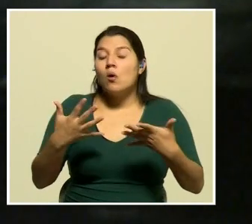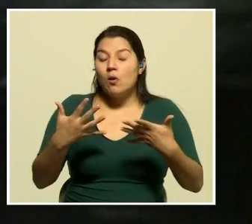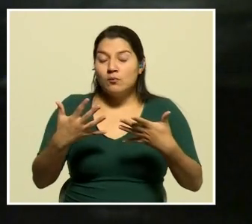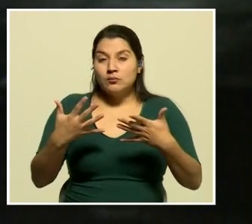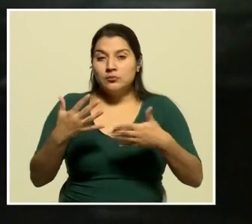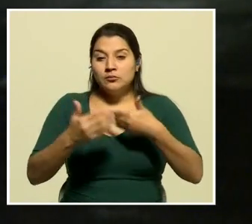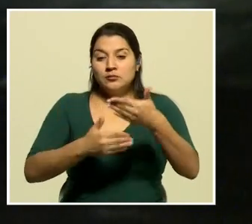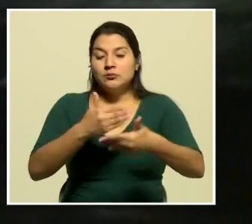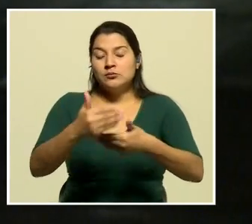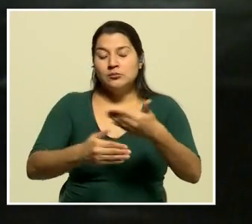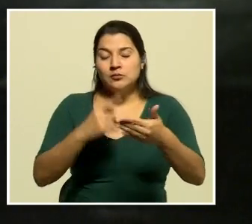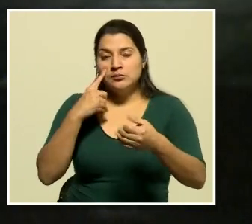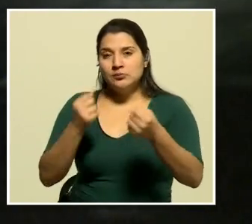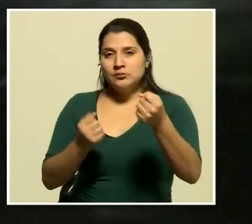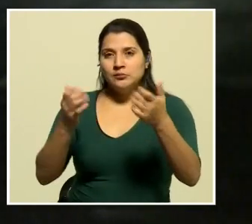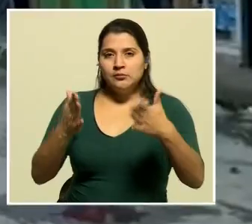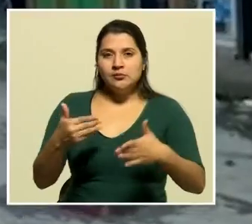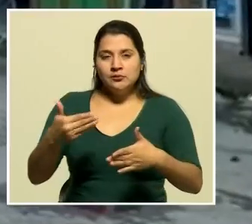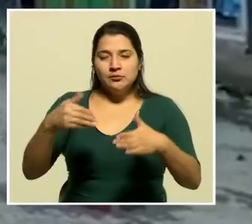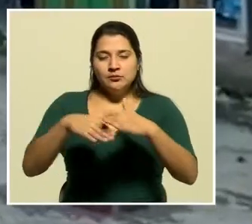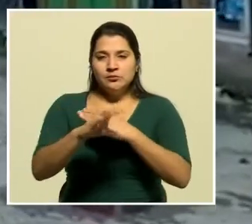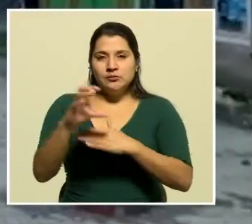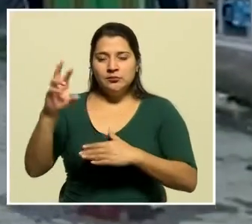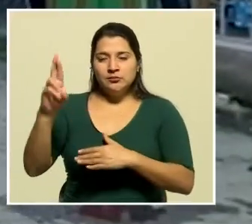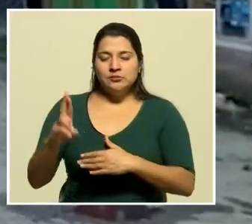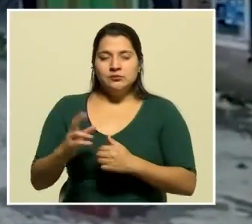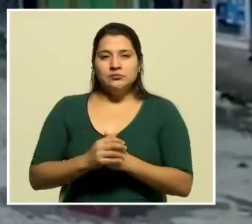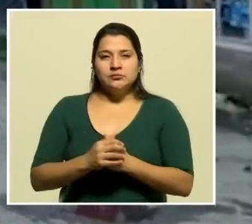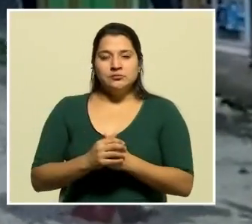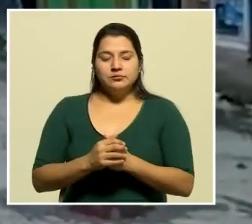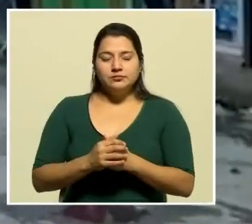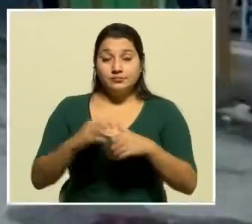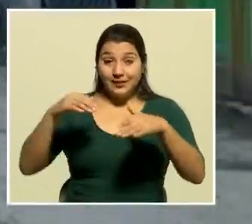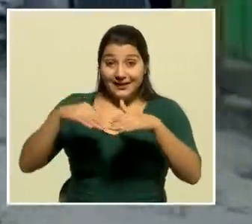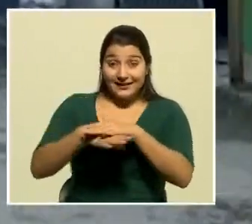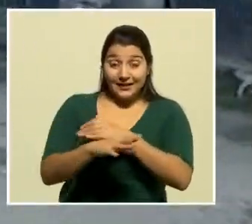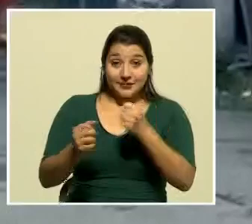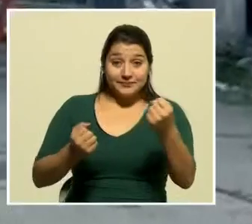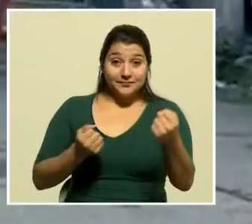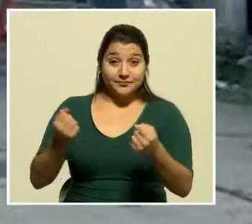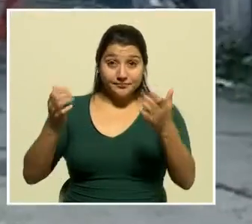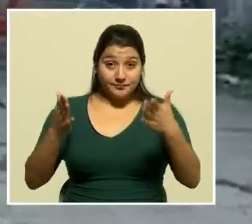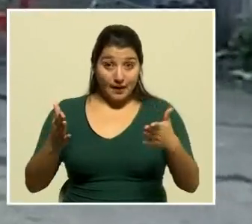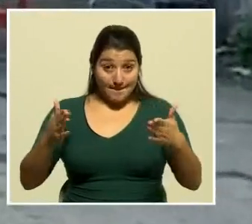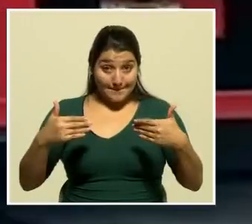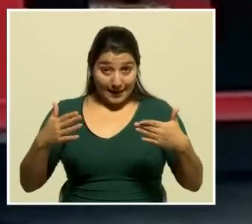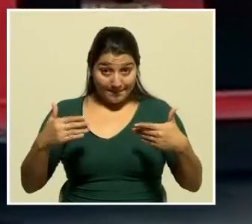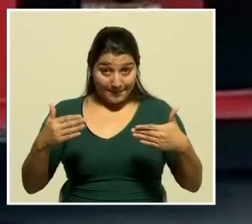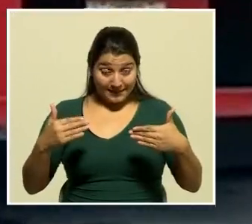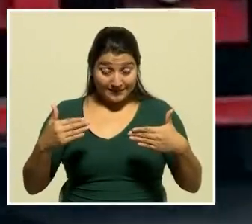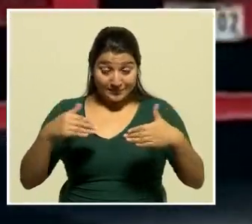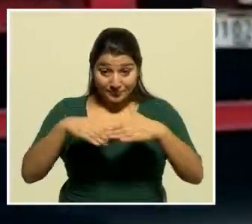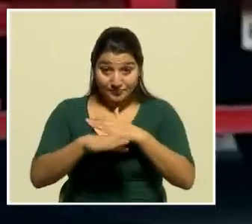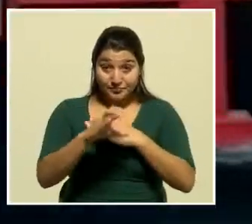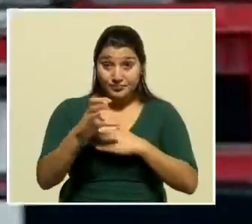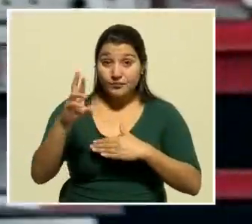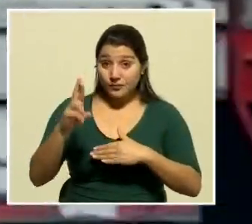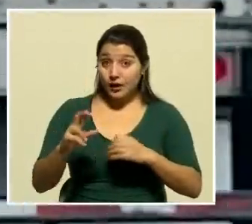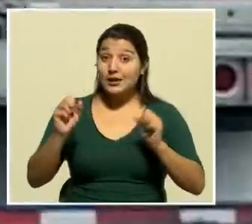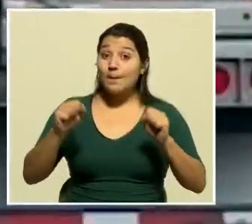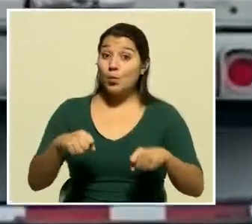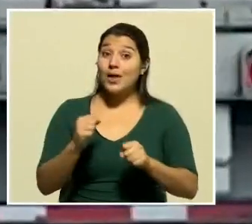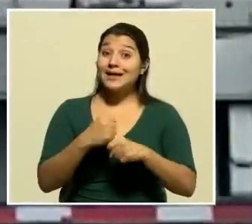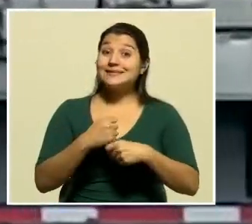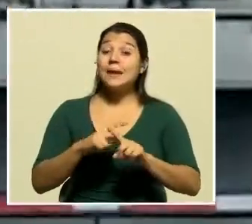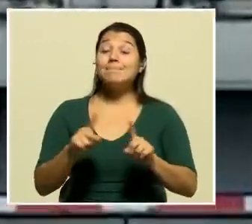el territorio nacional. Veamos. La entrada de transportistas panameños a carreteras costarricenses se hará de manera